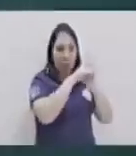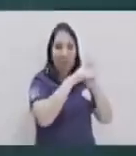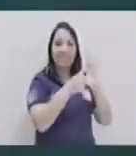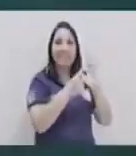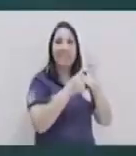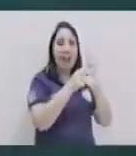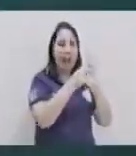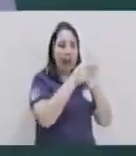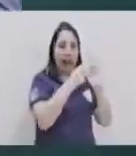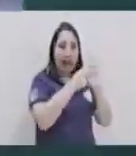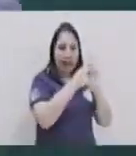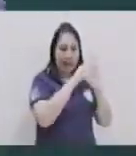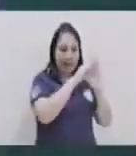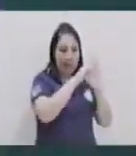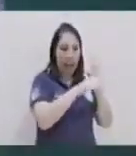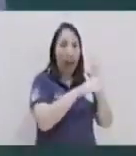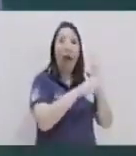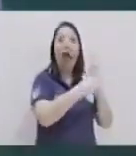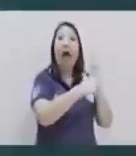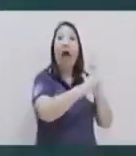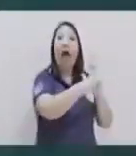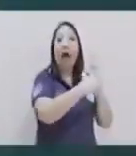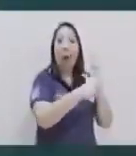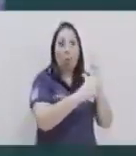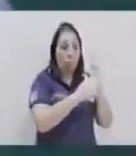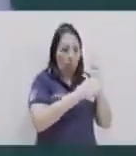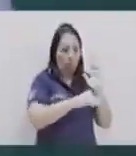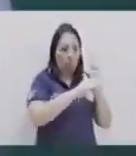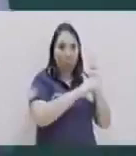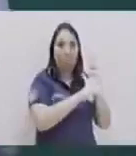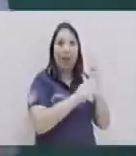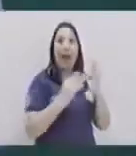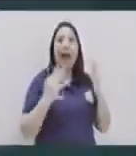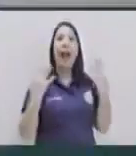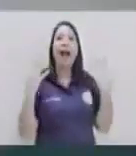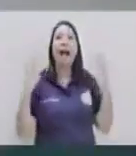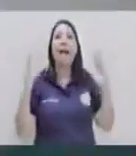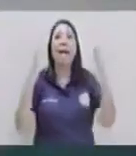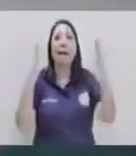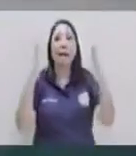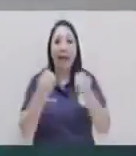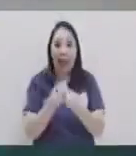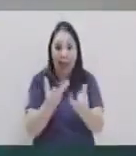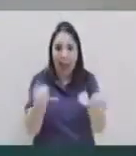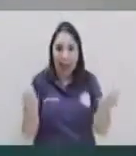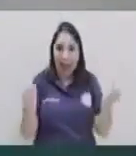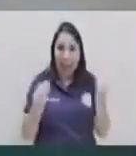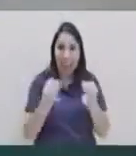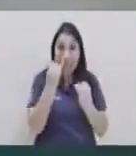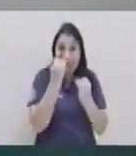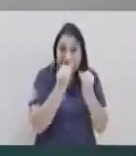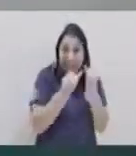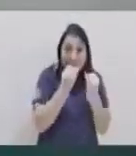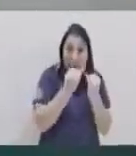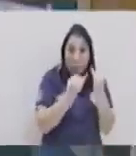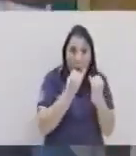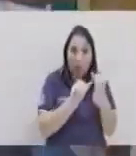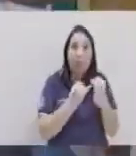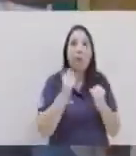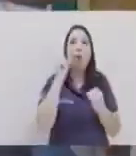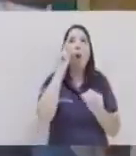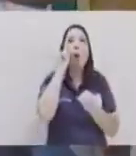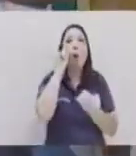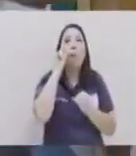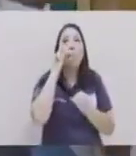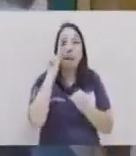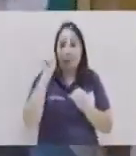agua, luego con el campo, la casita y de último dejamos al campesino que va en la